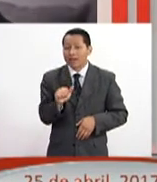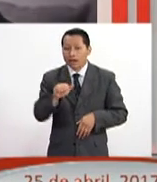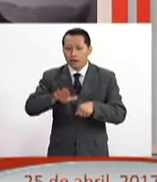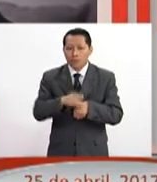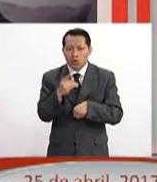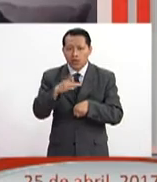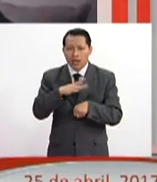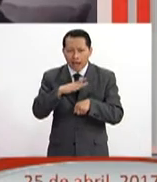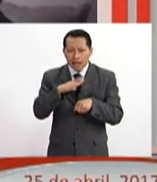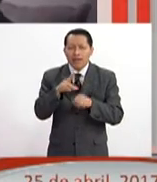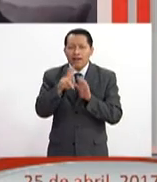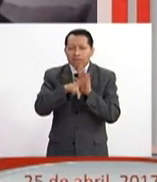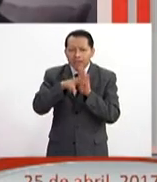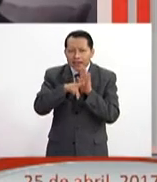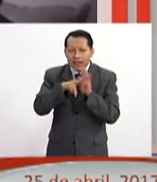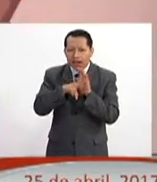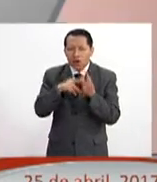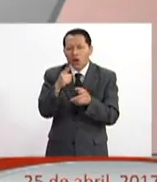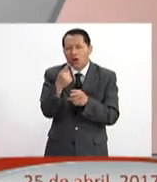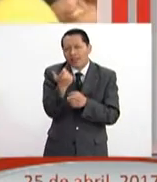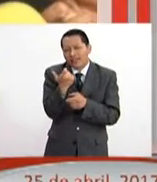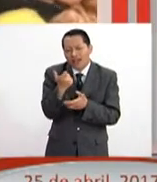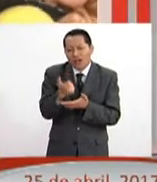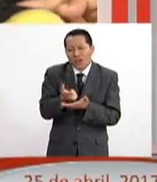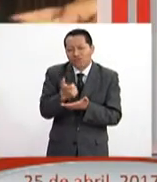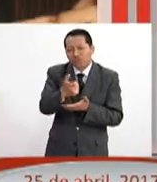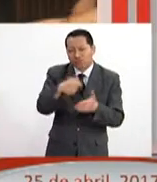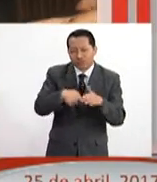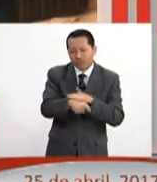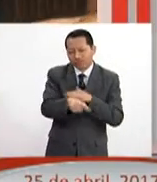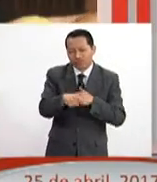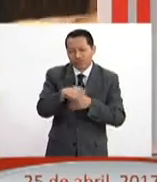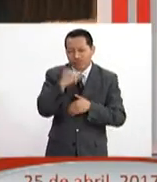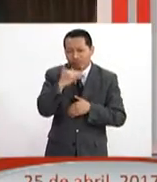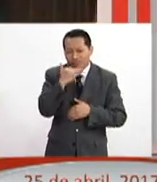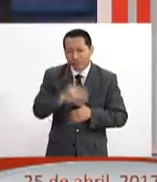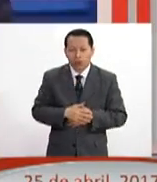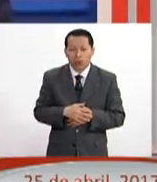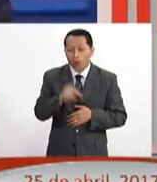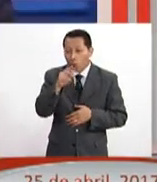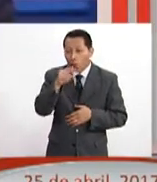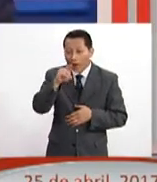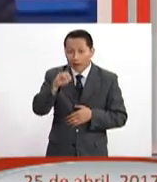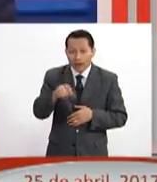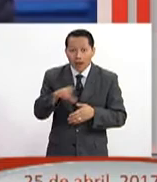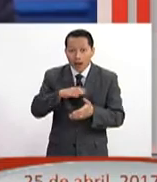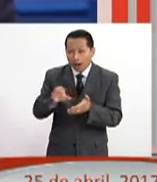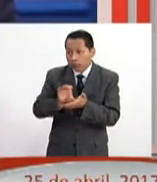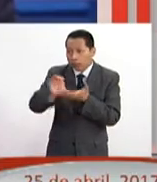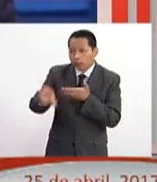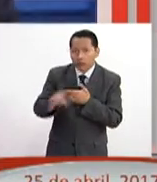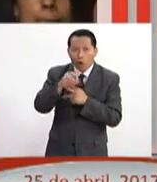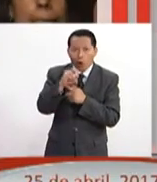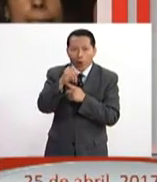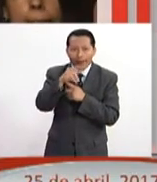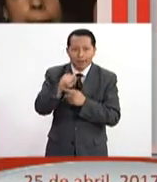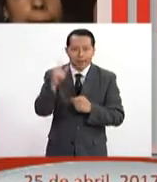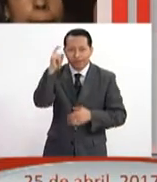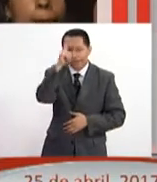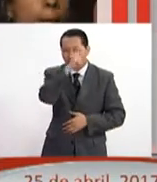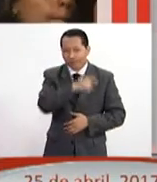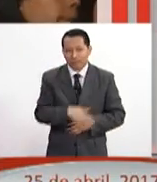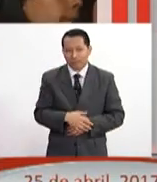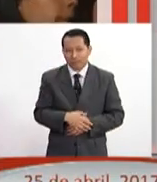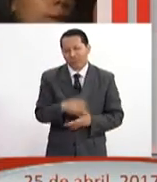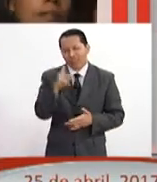ser exhibida en un video recibiendo dinero. Difícil saber si Duarte desvió recursos en beneficio de Morena.